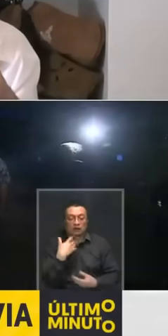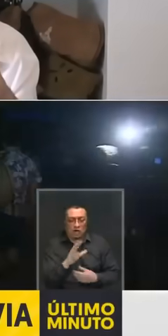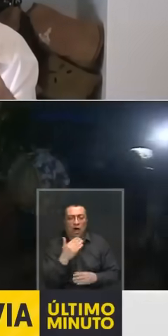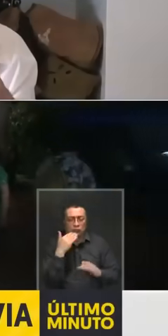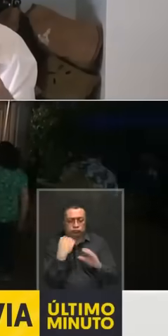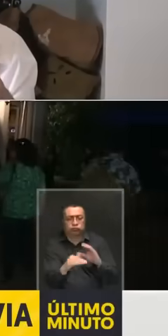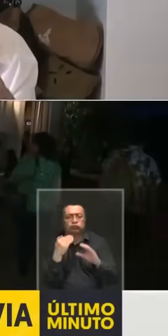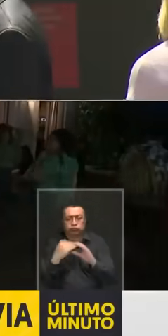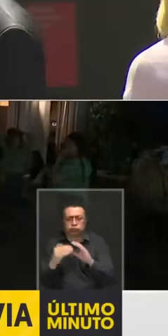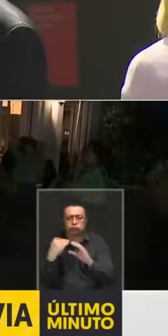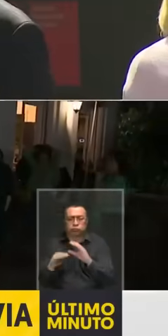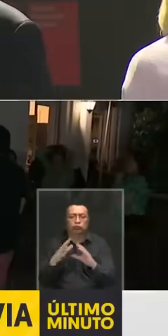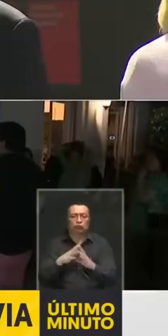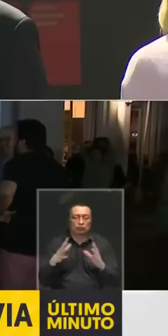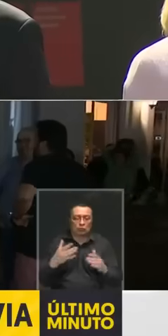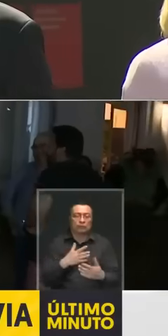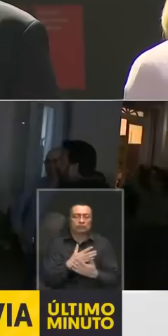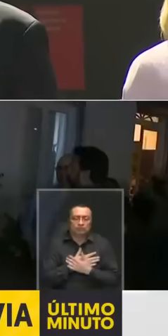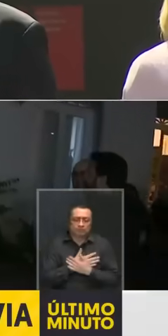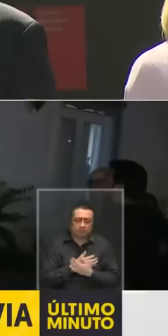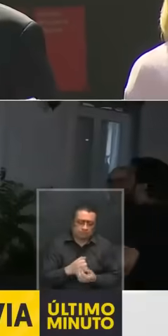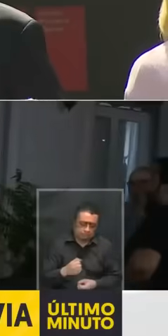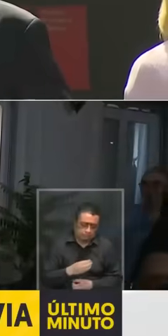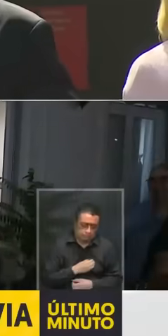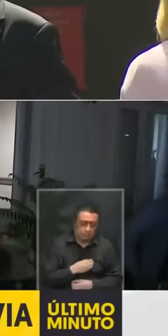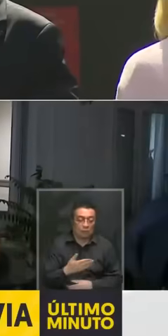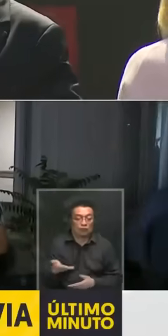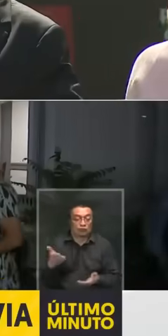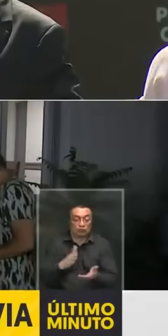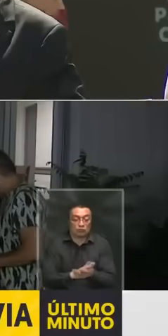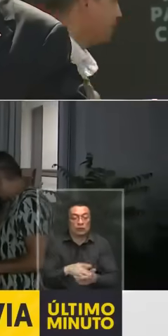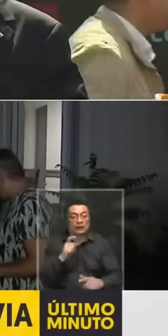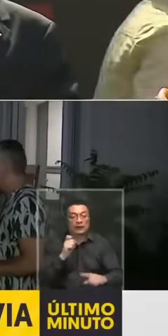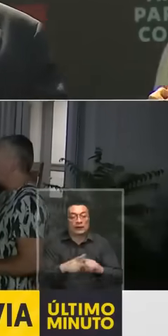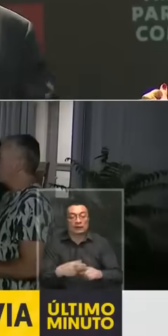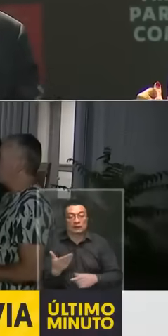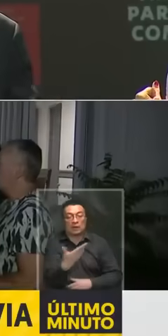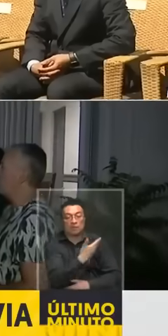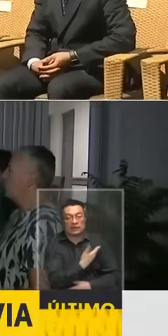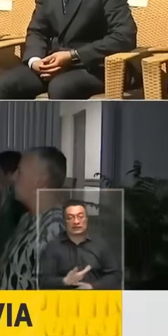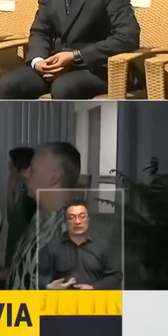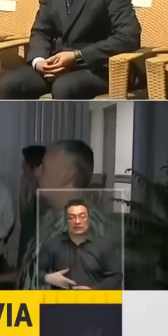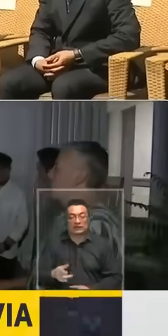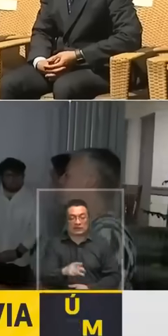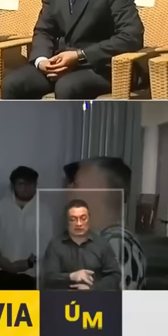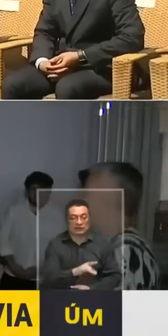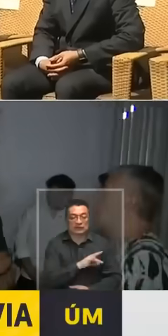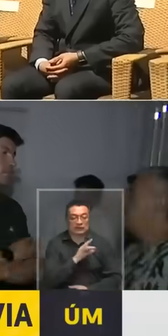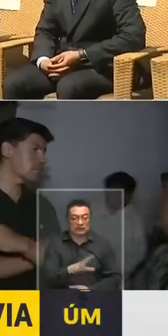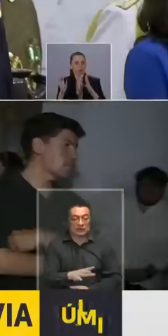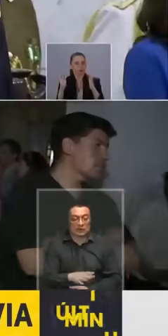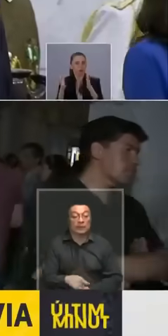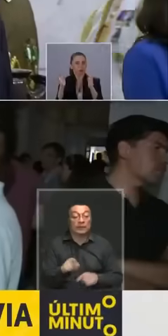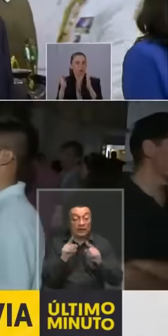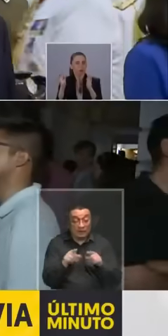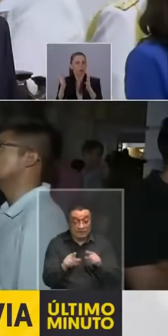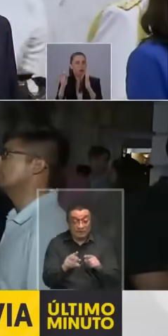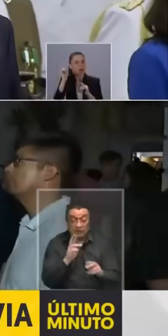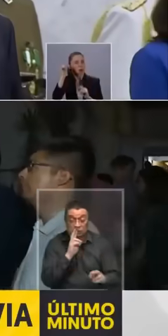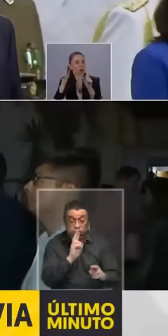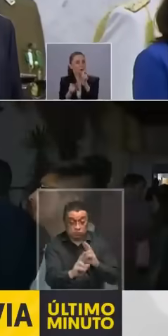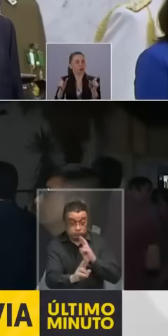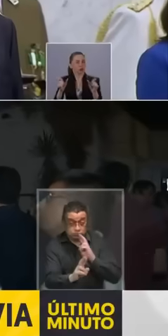través de distintos medios su pesar por la muerte del expresidente de la República. Precisamente de esas reacciones que ha